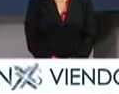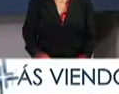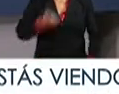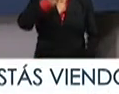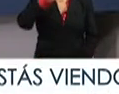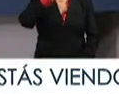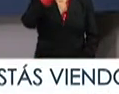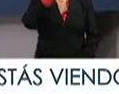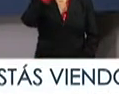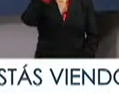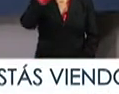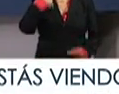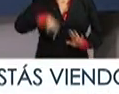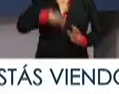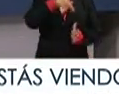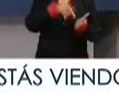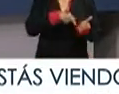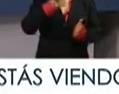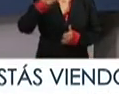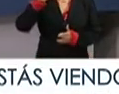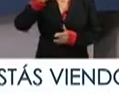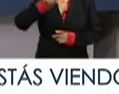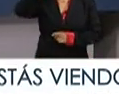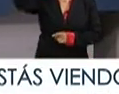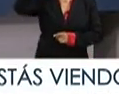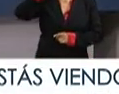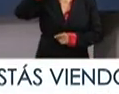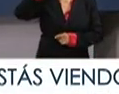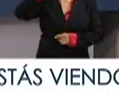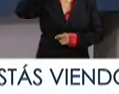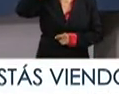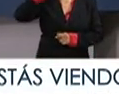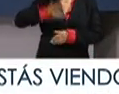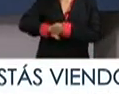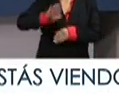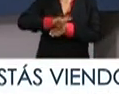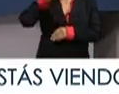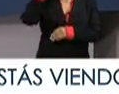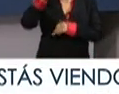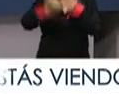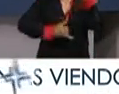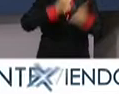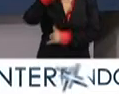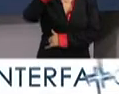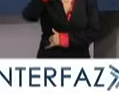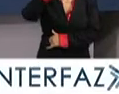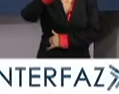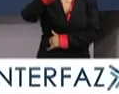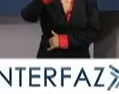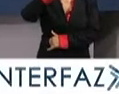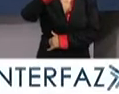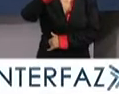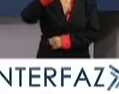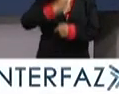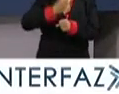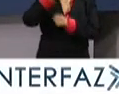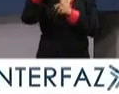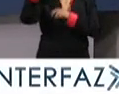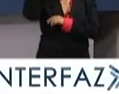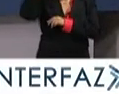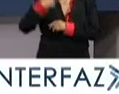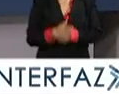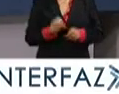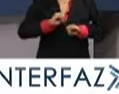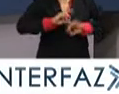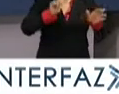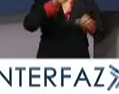Jorge Rubio aquí en el estudio de Interfaz, Eduardo Gaitán allá en Sao Paulo, Brasil, para los Juegos Panamericanos, los primeros Juegos Panamericanos Universitarios. Jorge,